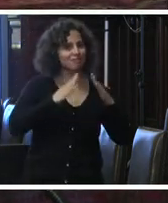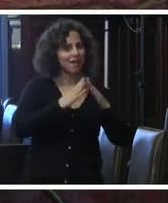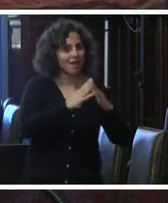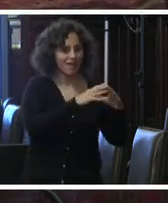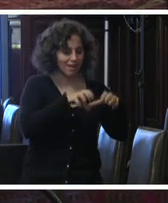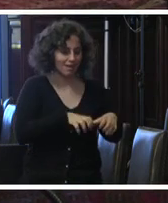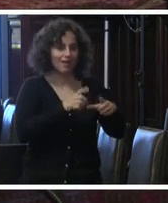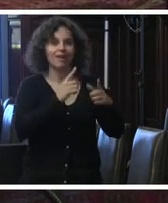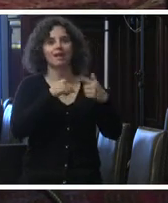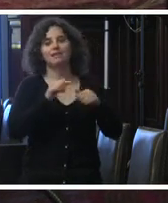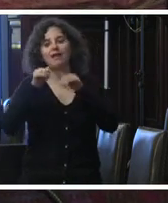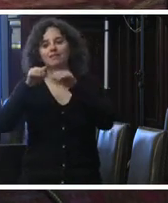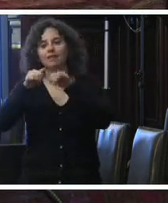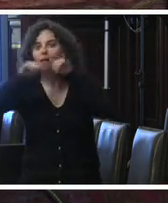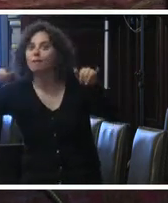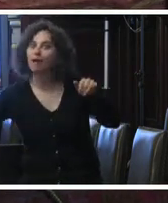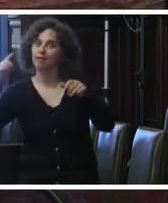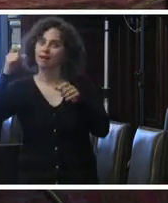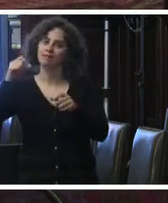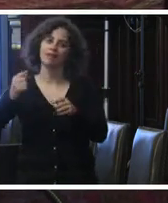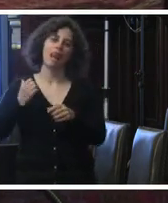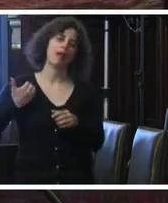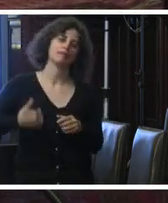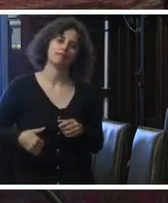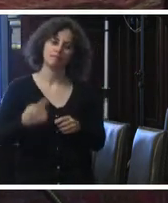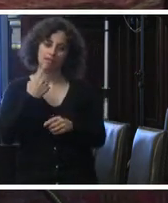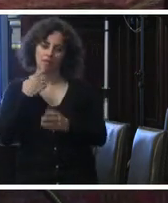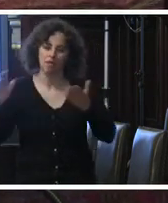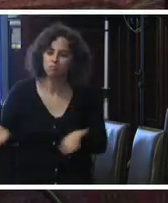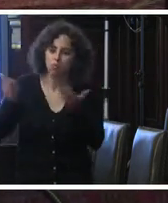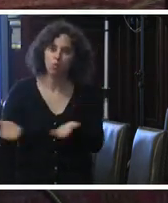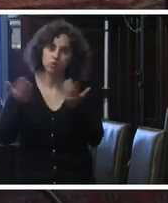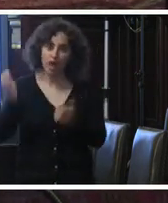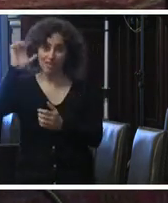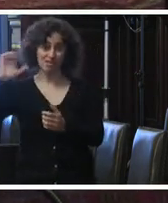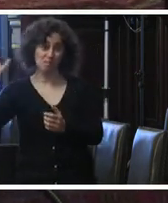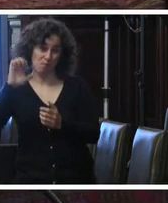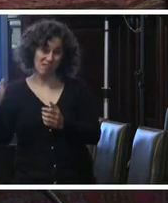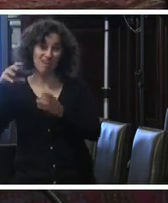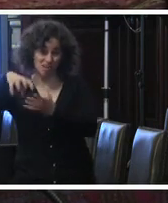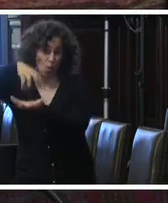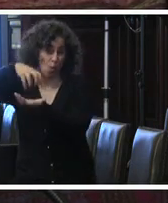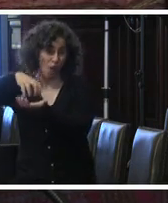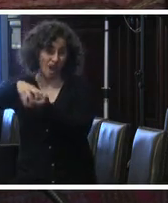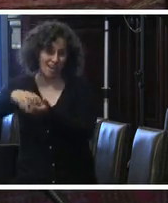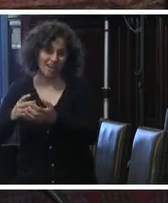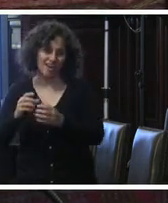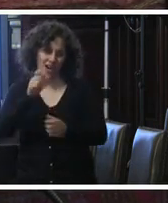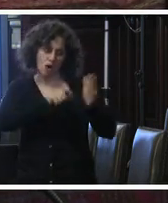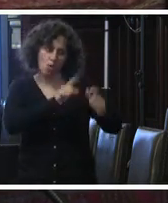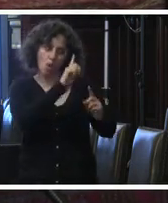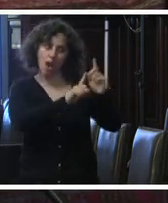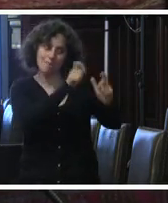campañas de estigmatización y difamación que lamentablemente impulsan las empresas en estos territorios, han logrado